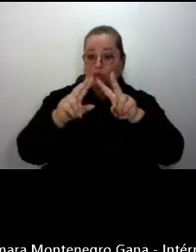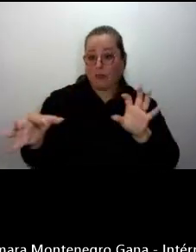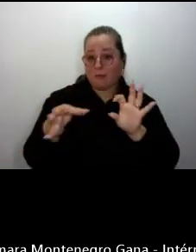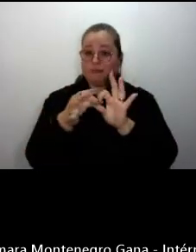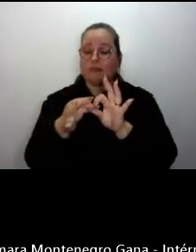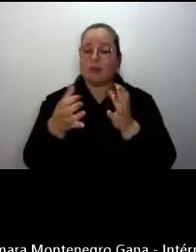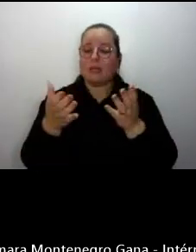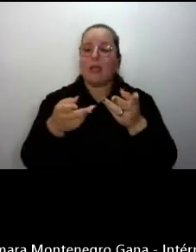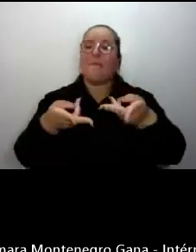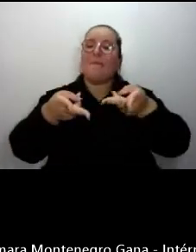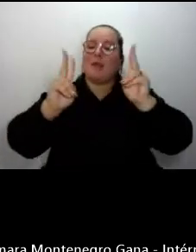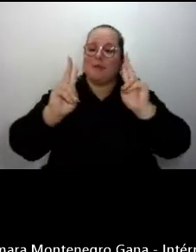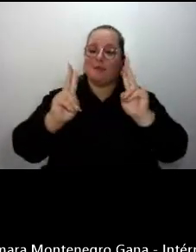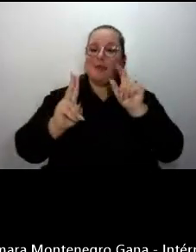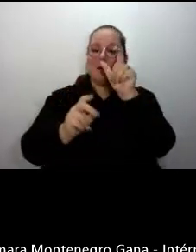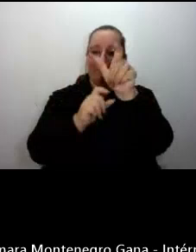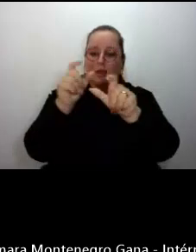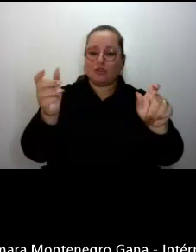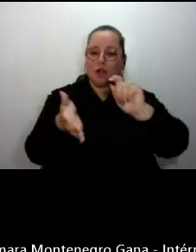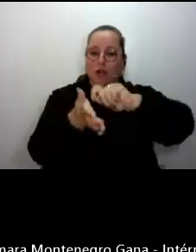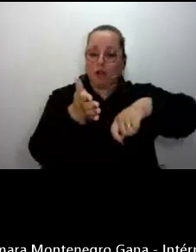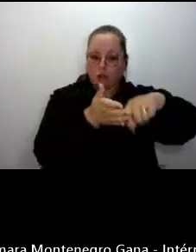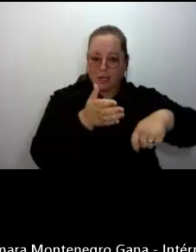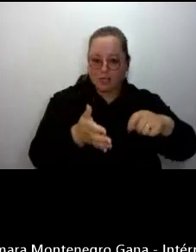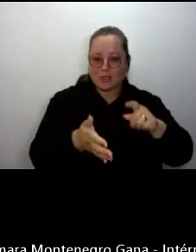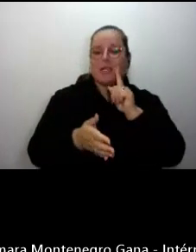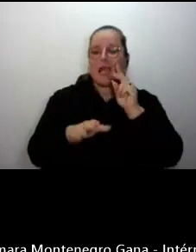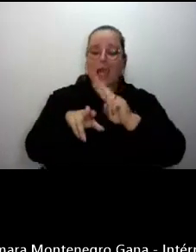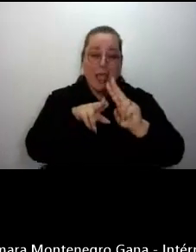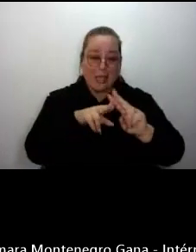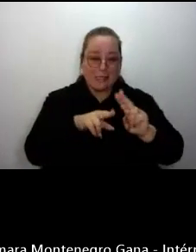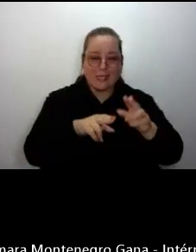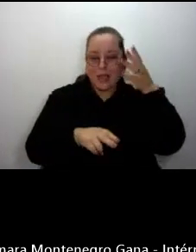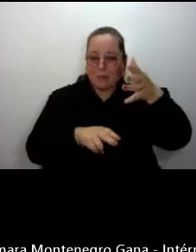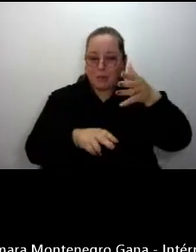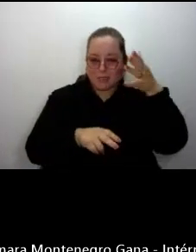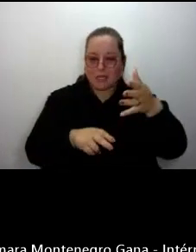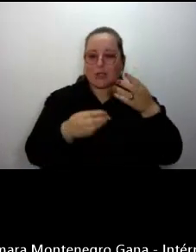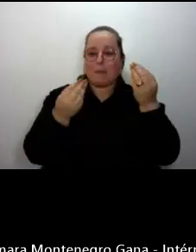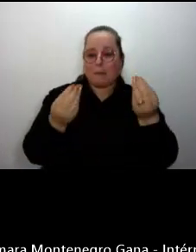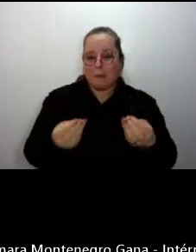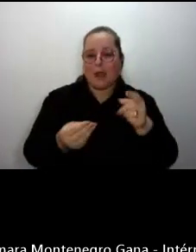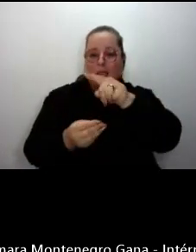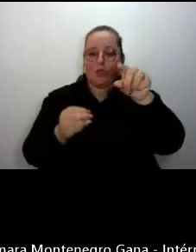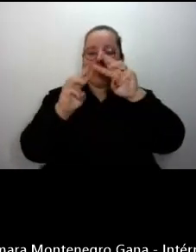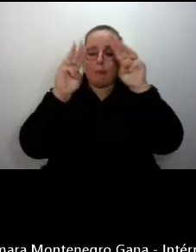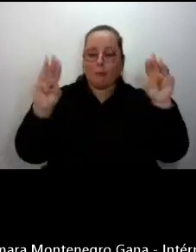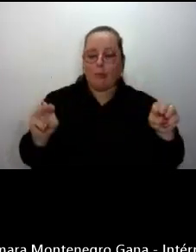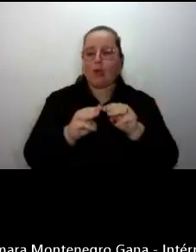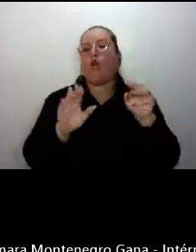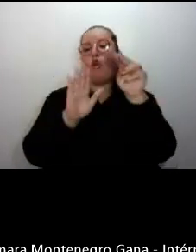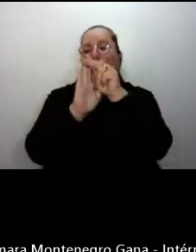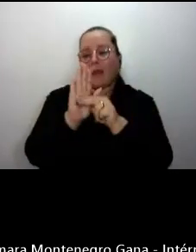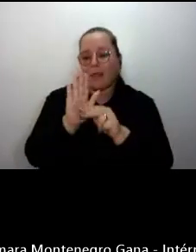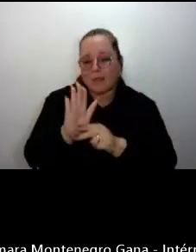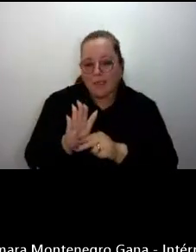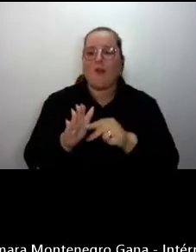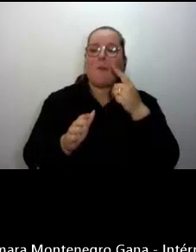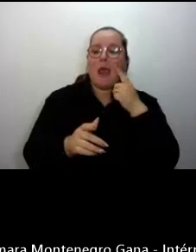subvenciones permiten la contratación de personal y realización de capacitaciones para la implementación de marco normativo, para la gestión pedagógica